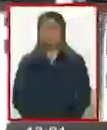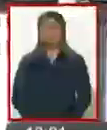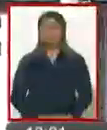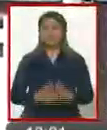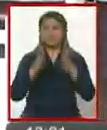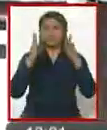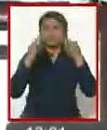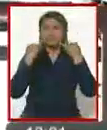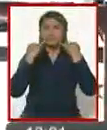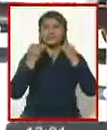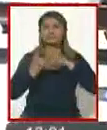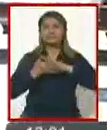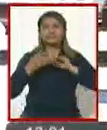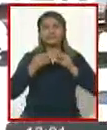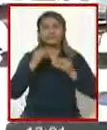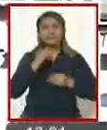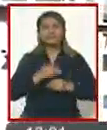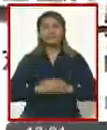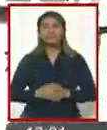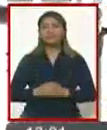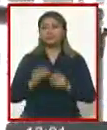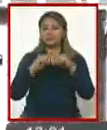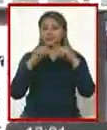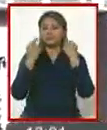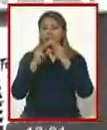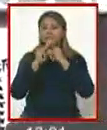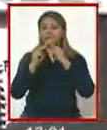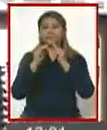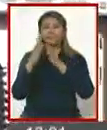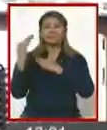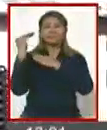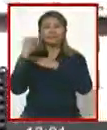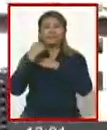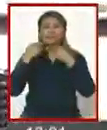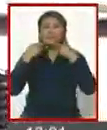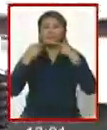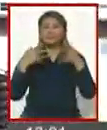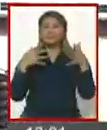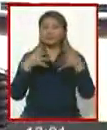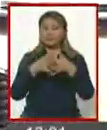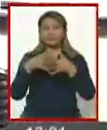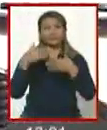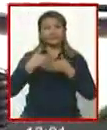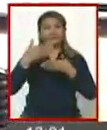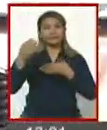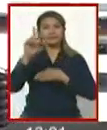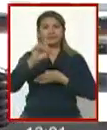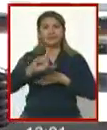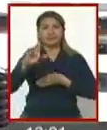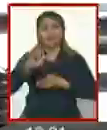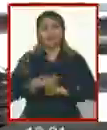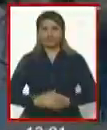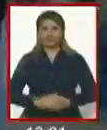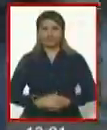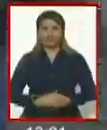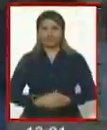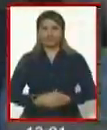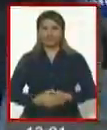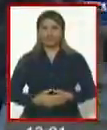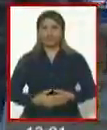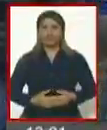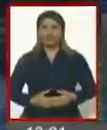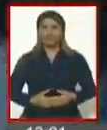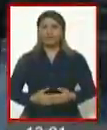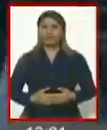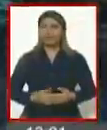Y atención con la siguiente información, porque el sindicato de micros en Santa Cruz anuncian bloqueos para este lunes.